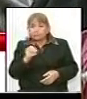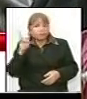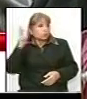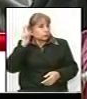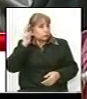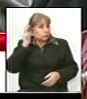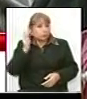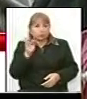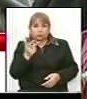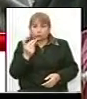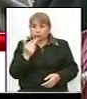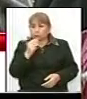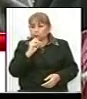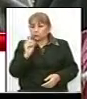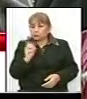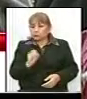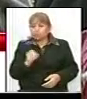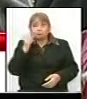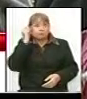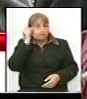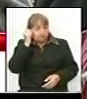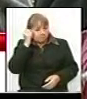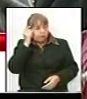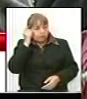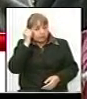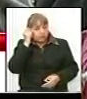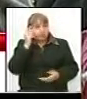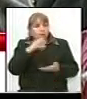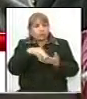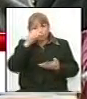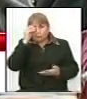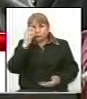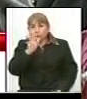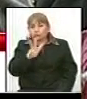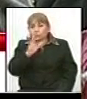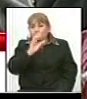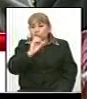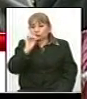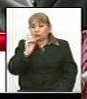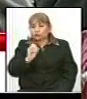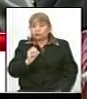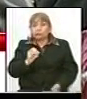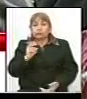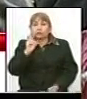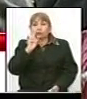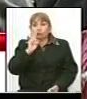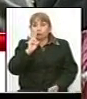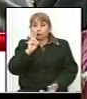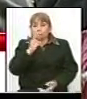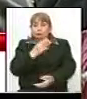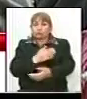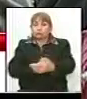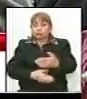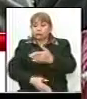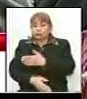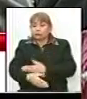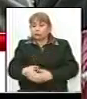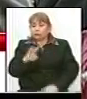en el 13%, para entender o aprender casi el 3%, ¿no? Y con dos discapacidades,